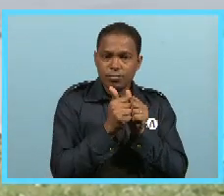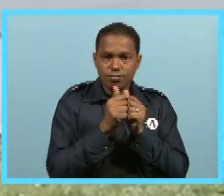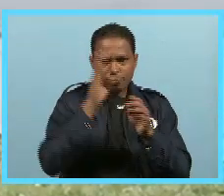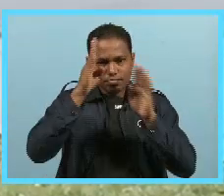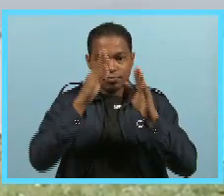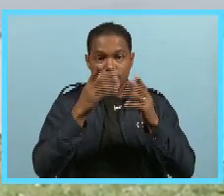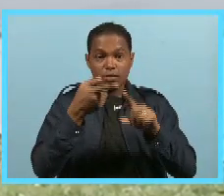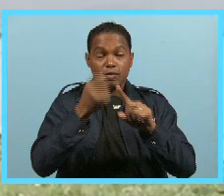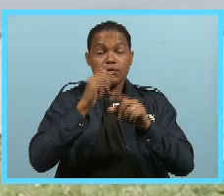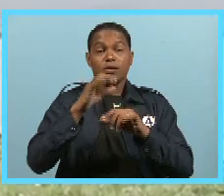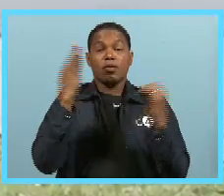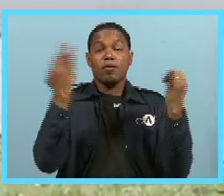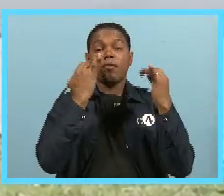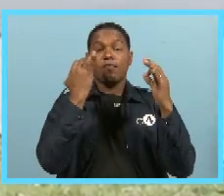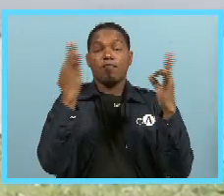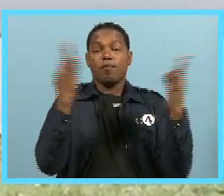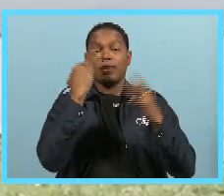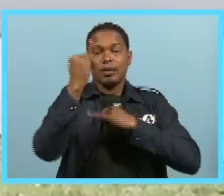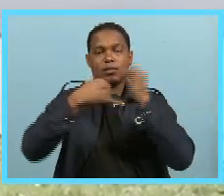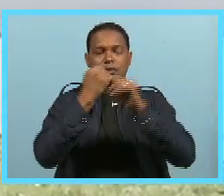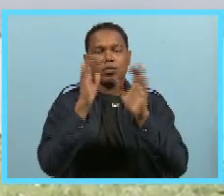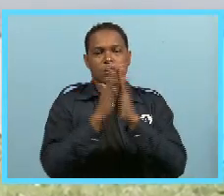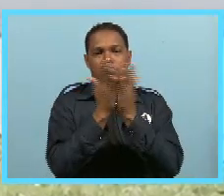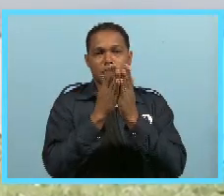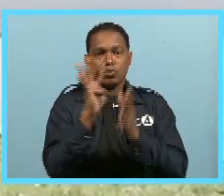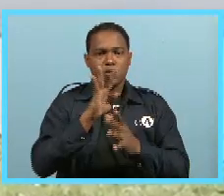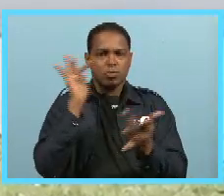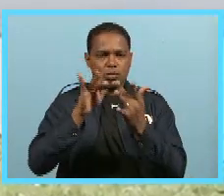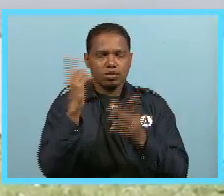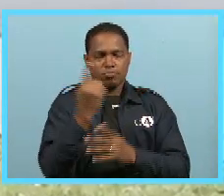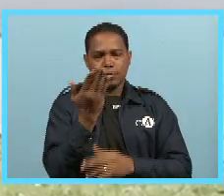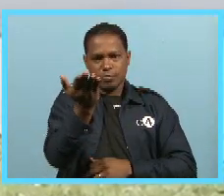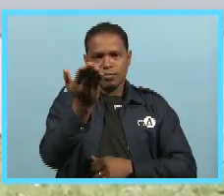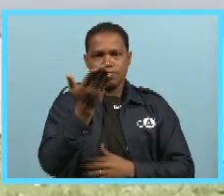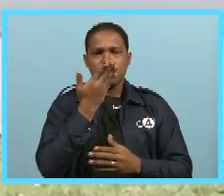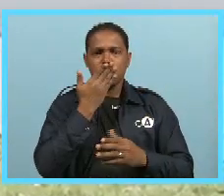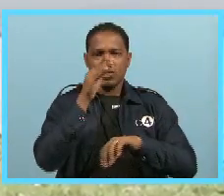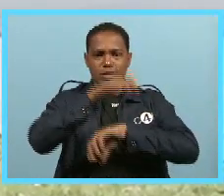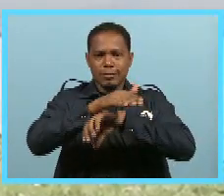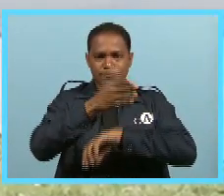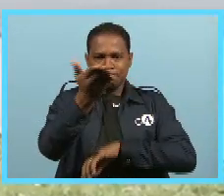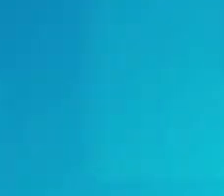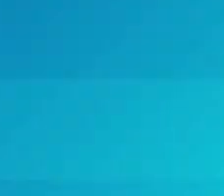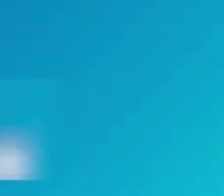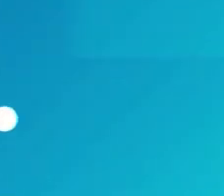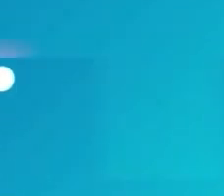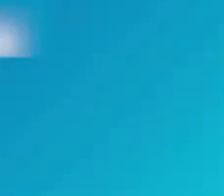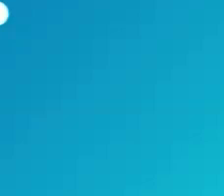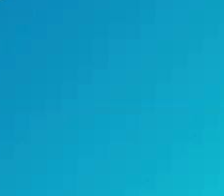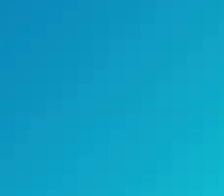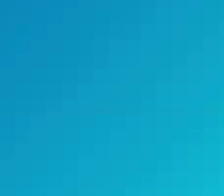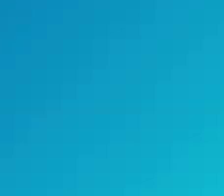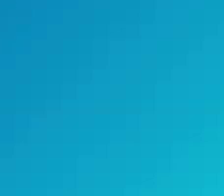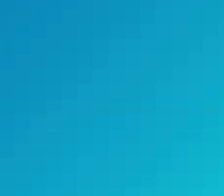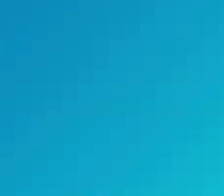saludamos desde la Feria Internacional del Libro, donde el 4 siempre conecta. Hasta entonces.